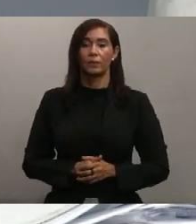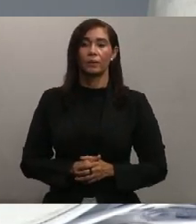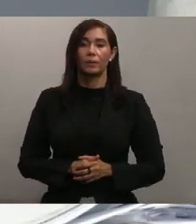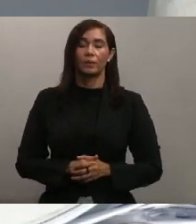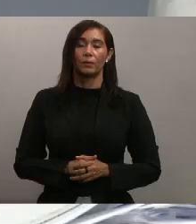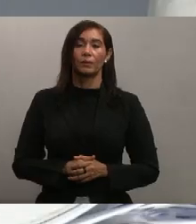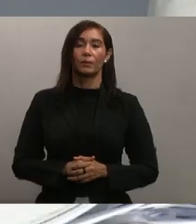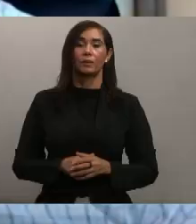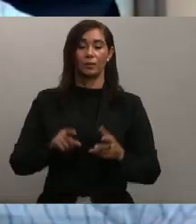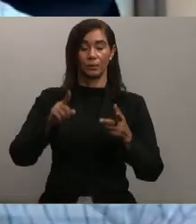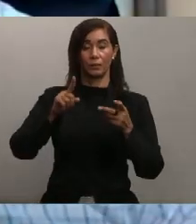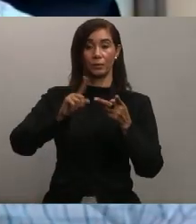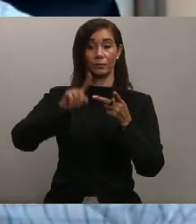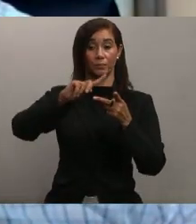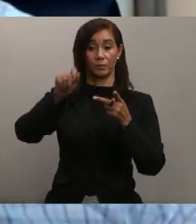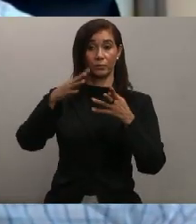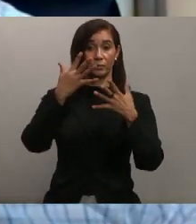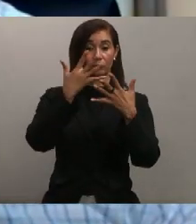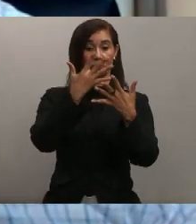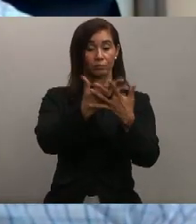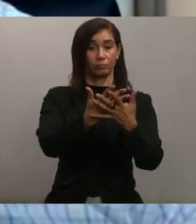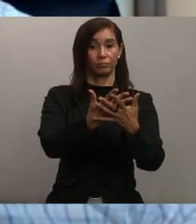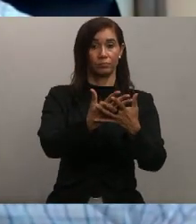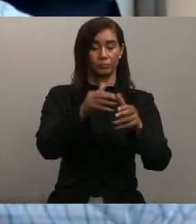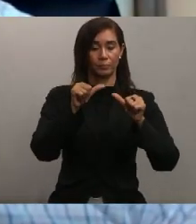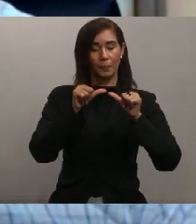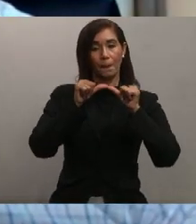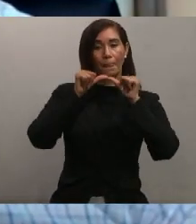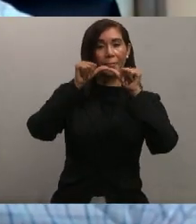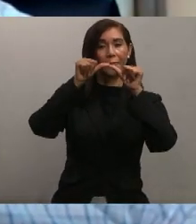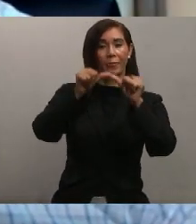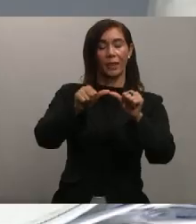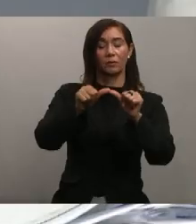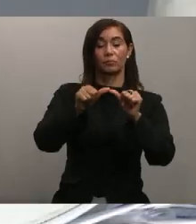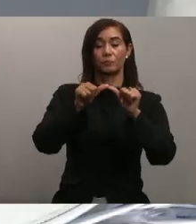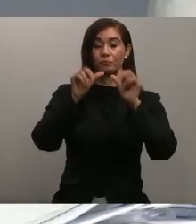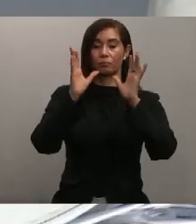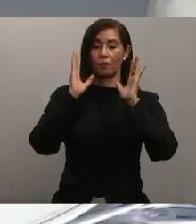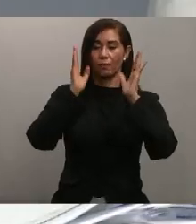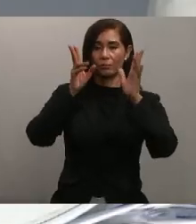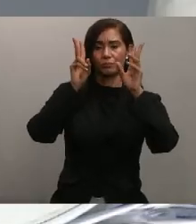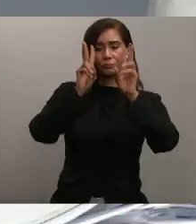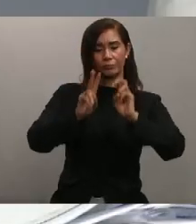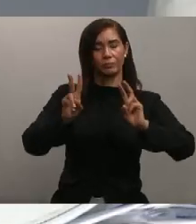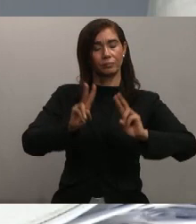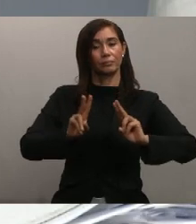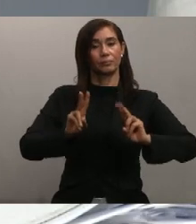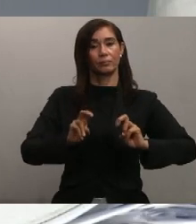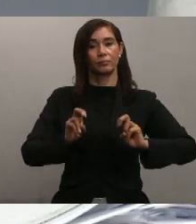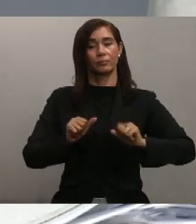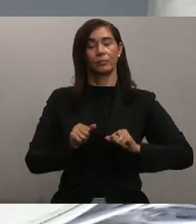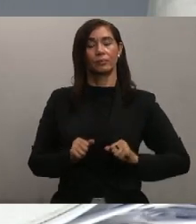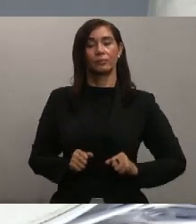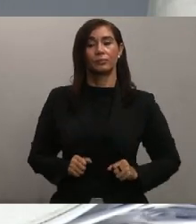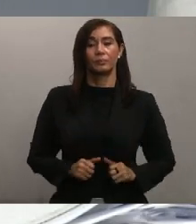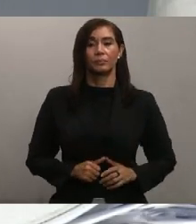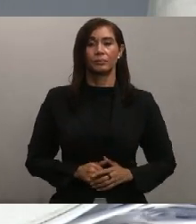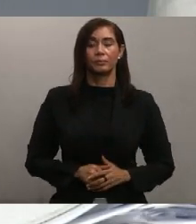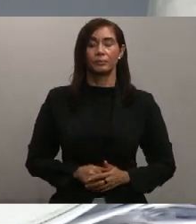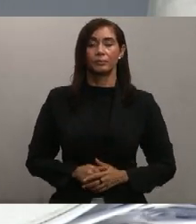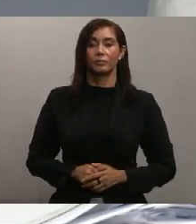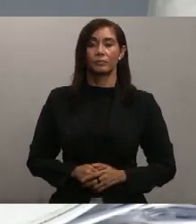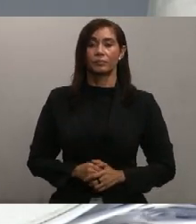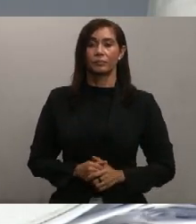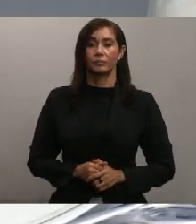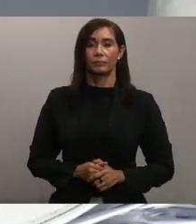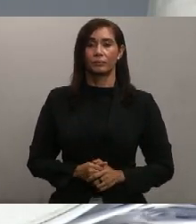Con relación a las cárceles, continuamos con los procesos. No hemos tenido